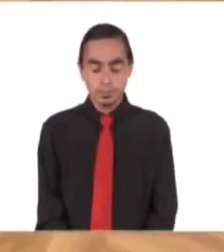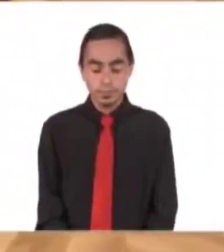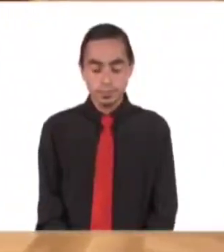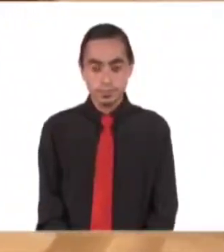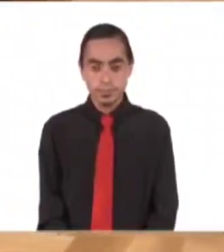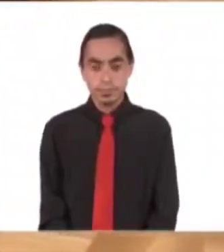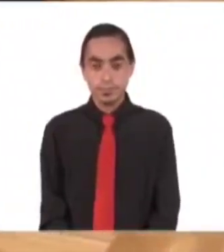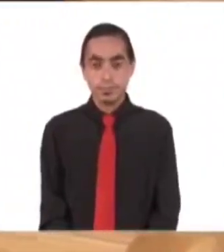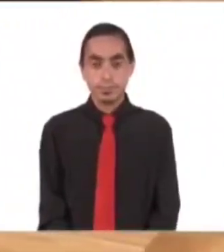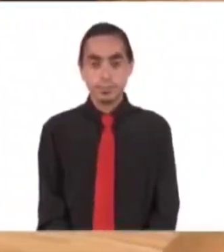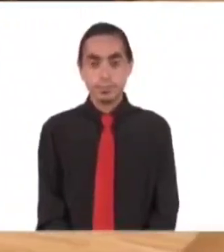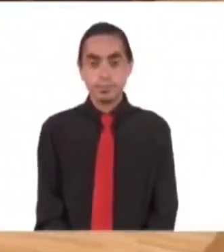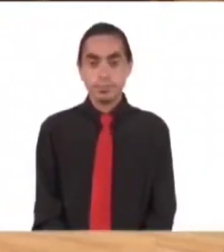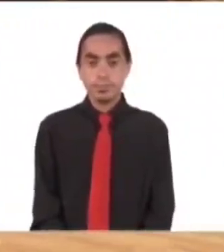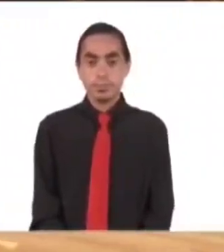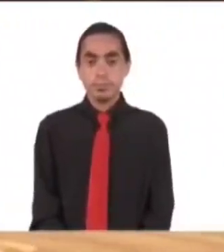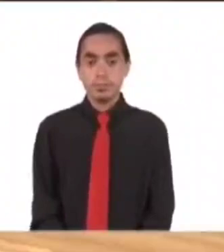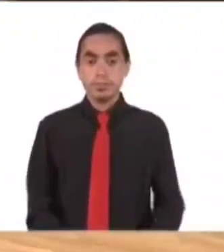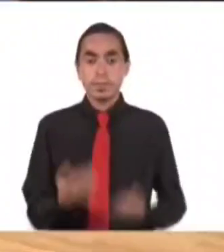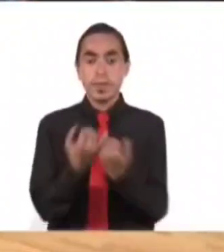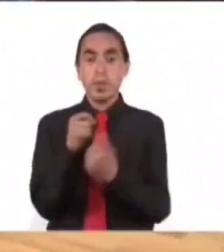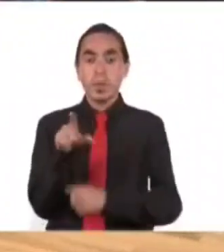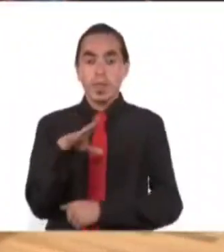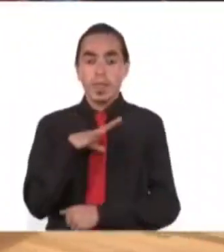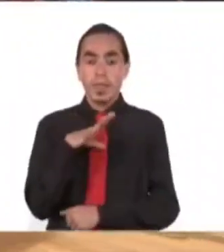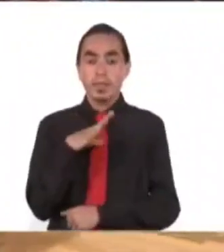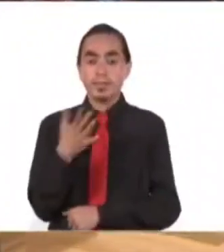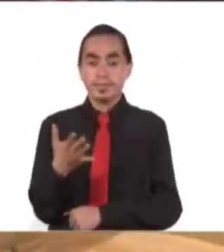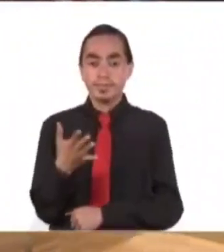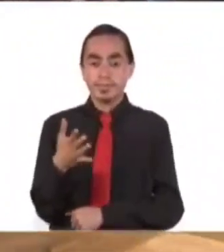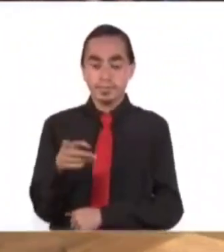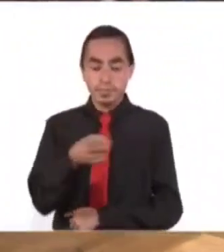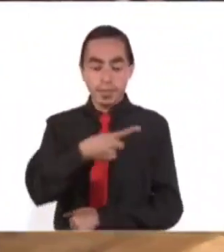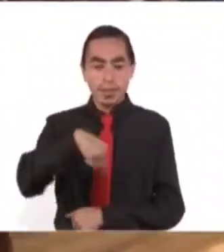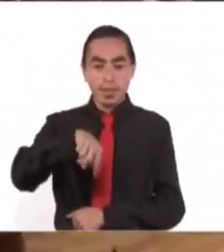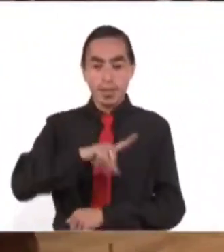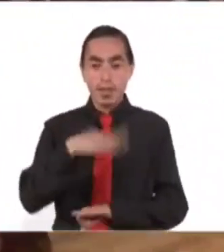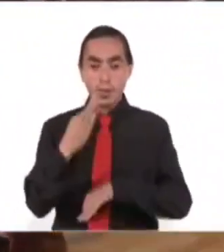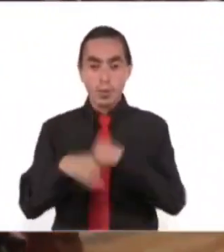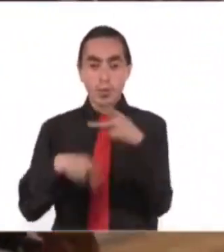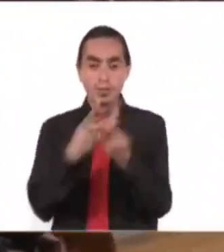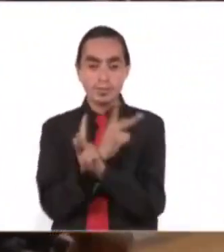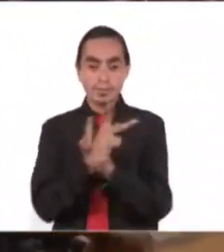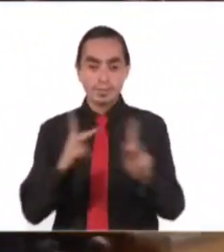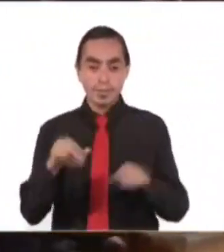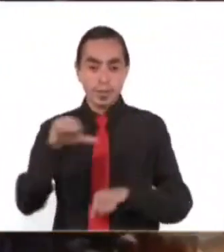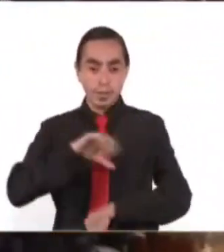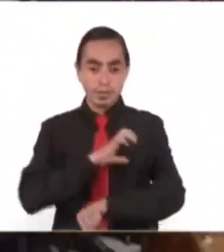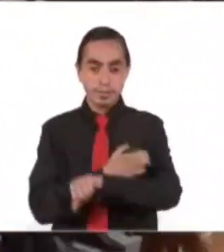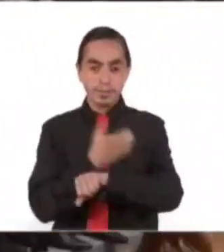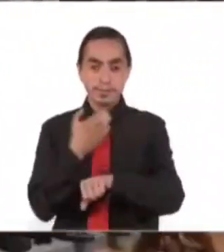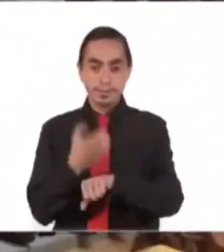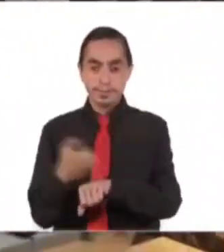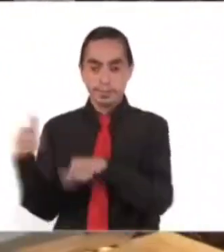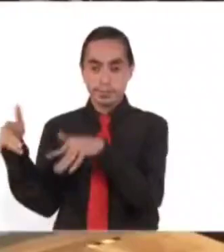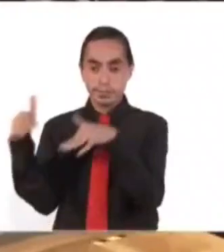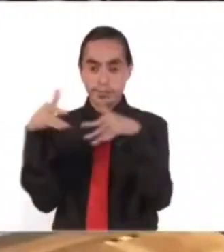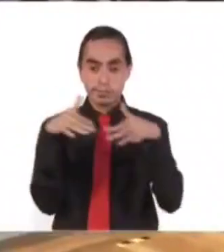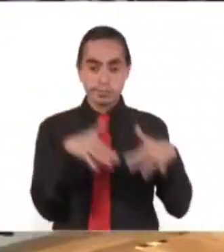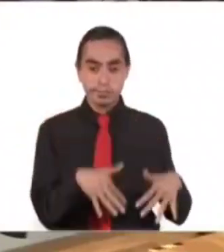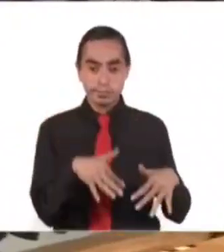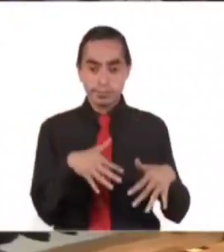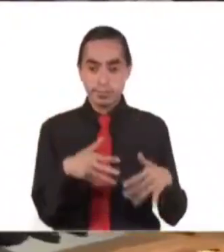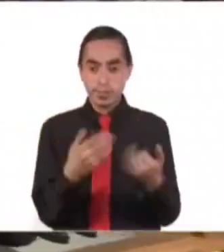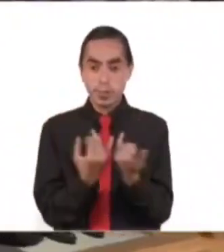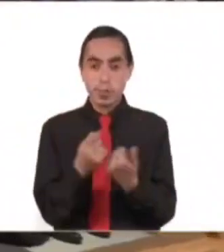Del mismo modo, agradecemos contar con la gentil presencia de todas las personas que amablemente nos acompañan en esta tarde, saludando